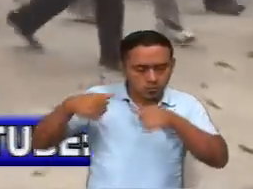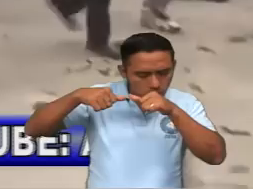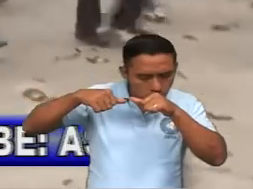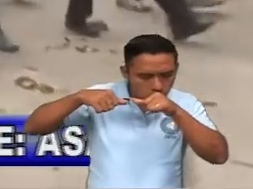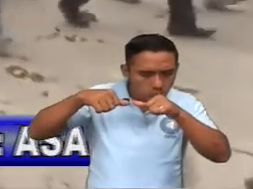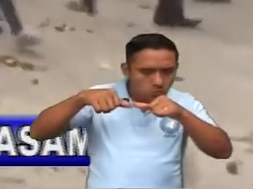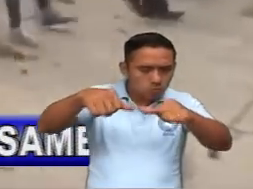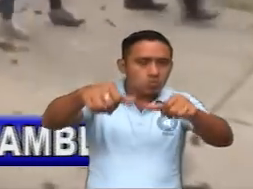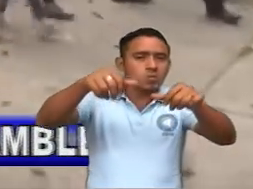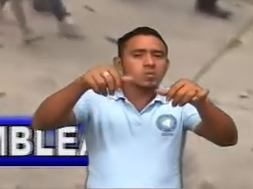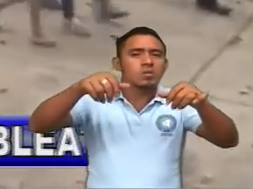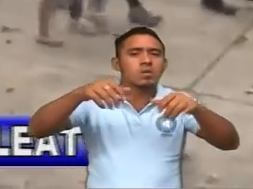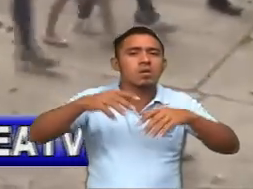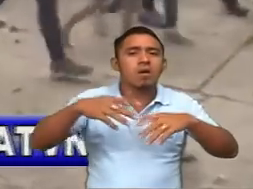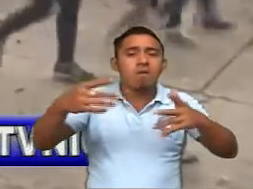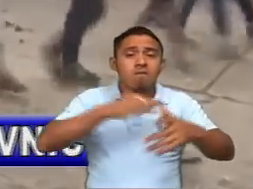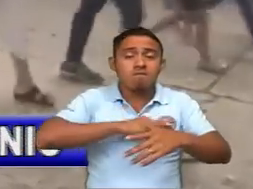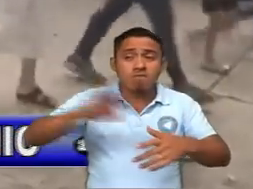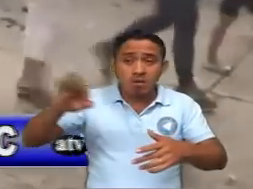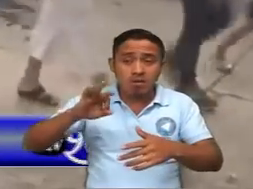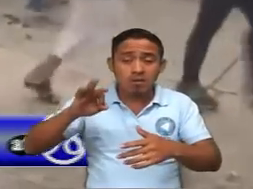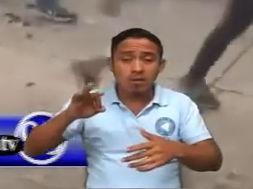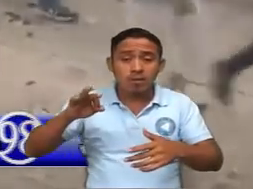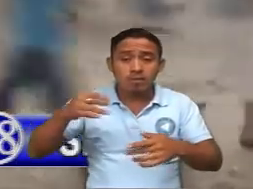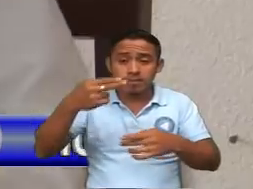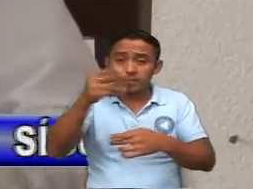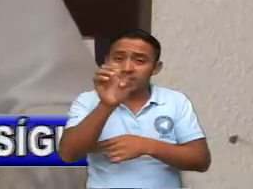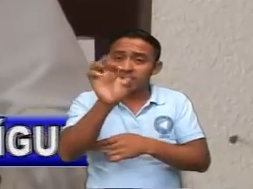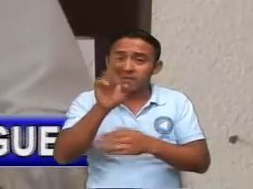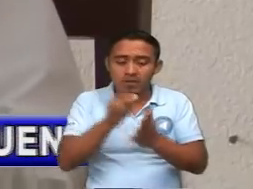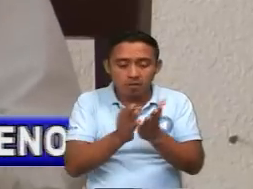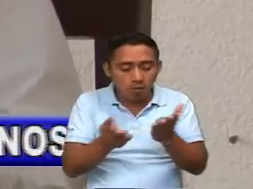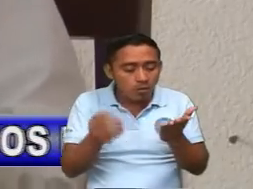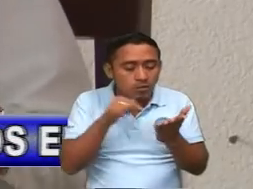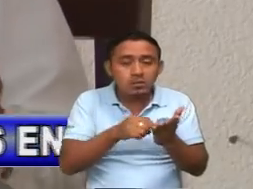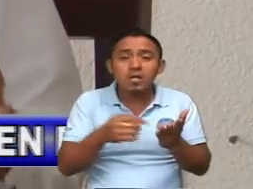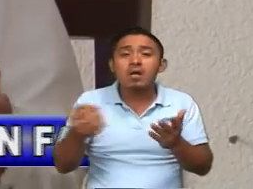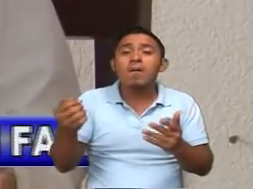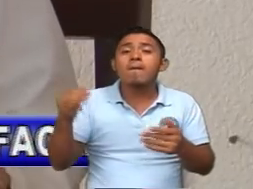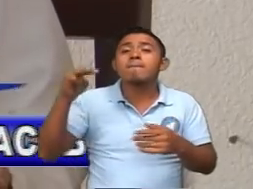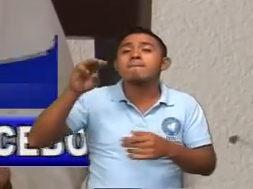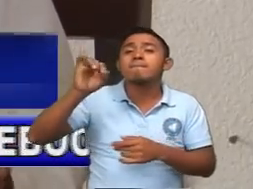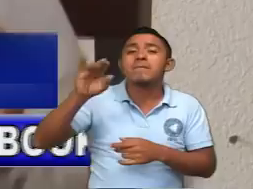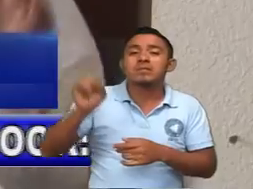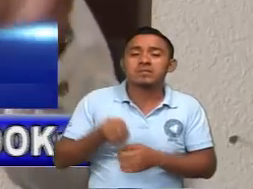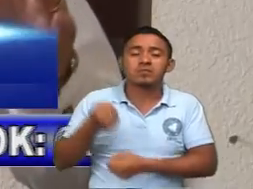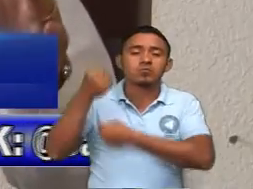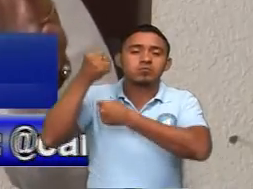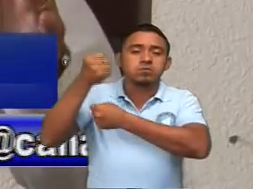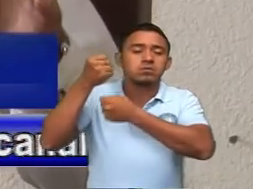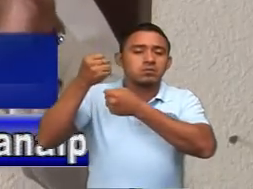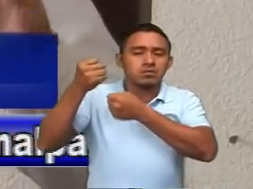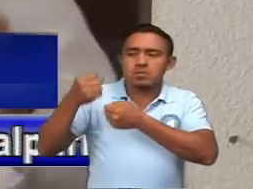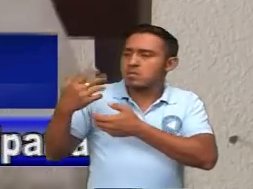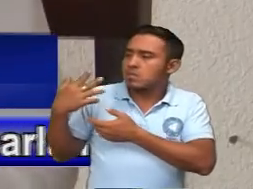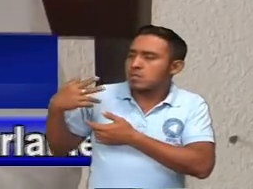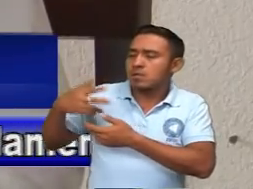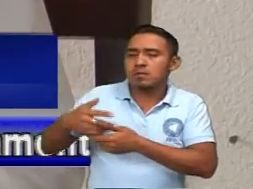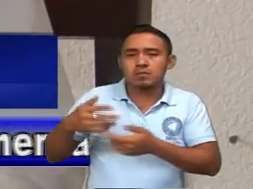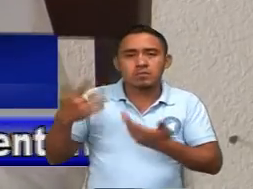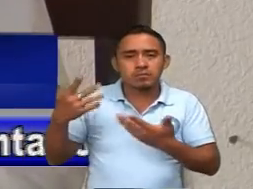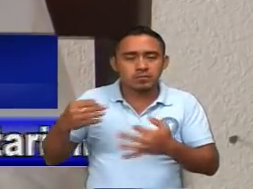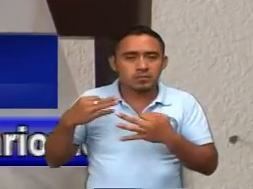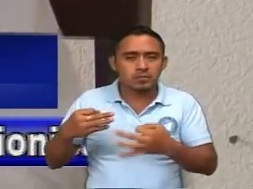hacia adelante. Por la fe, dicen en Hebreos 11:26, Moisés se sostuvo en el desierto como viendo al